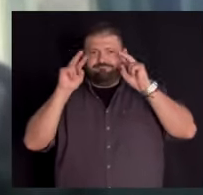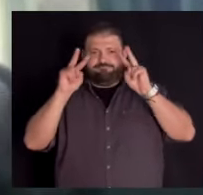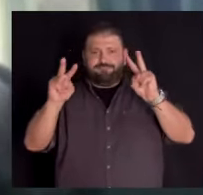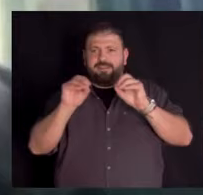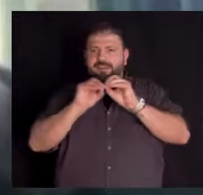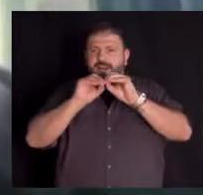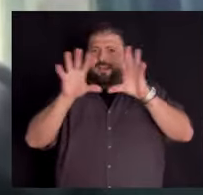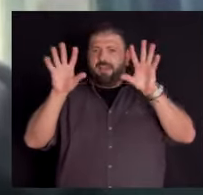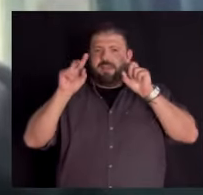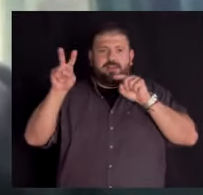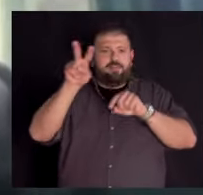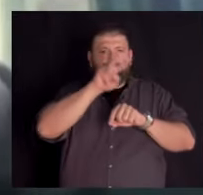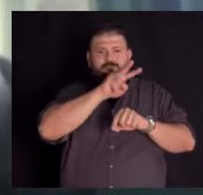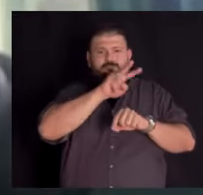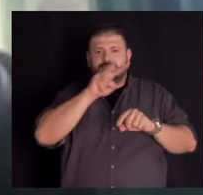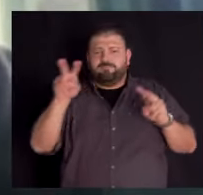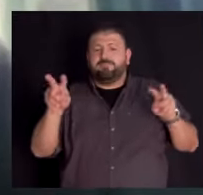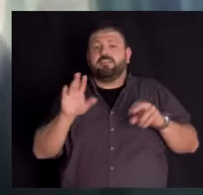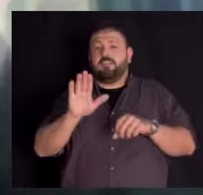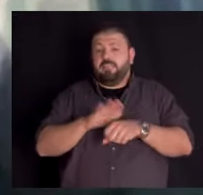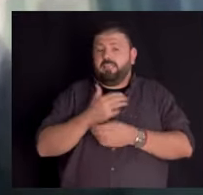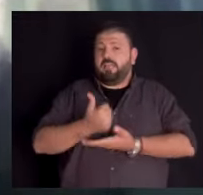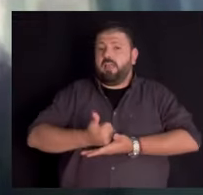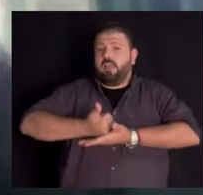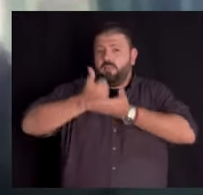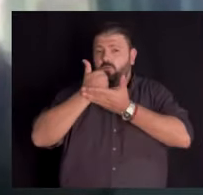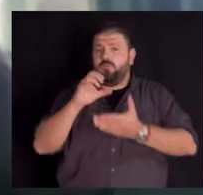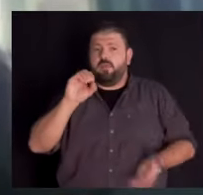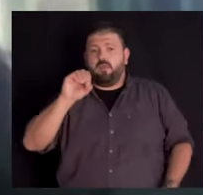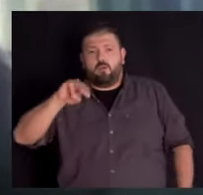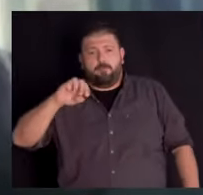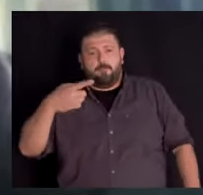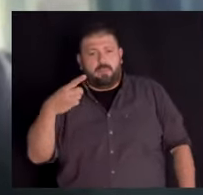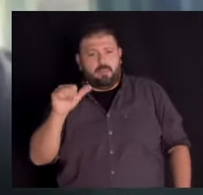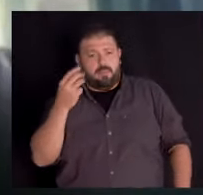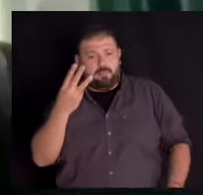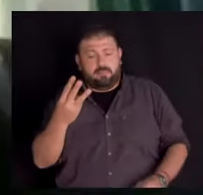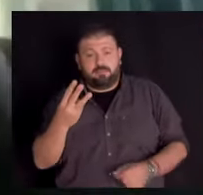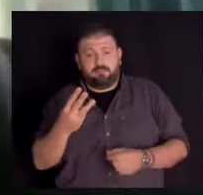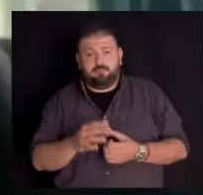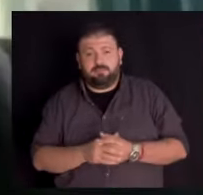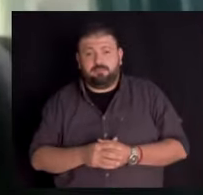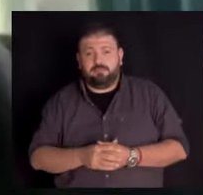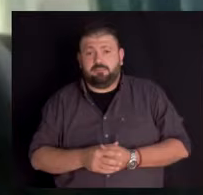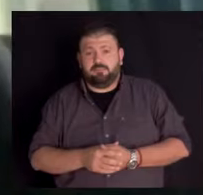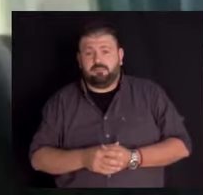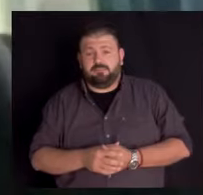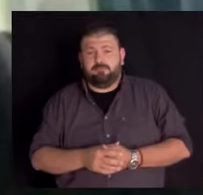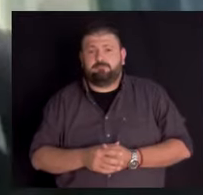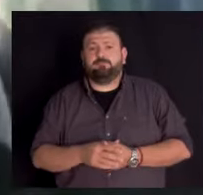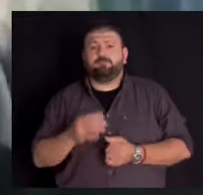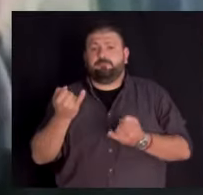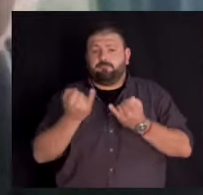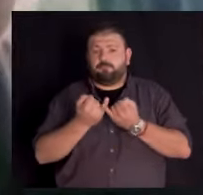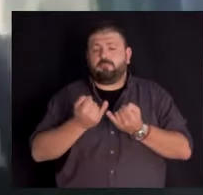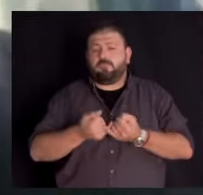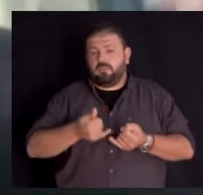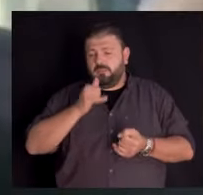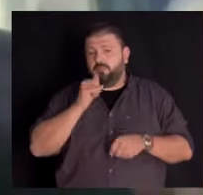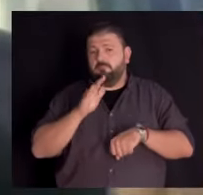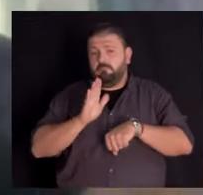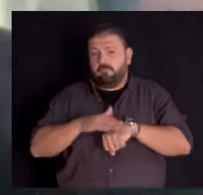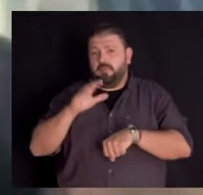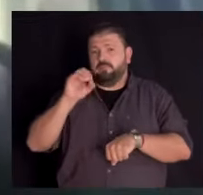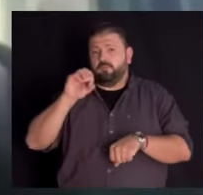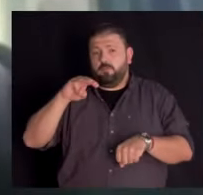visión. Los omega 3, en este caso el omega 3, hay que consumir más omega 3